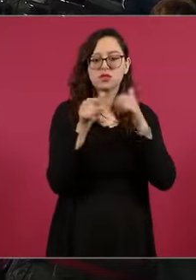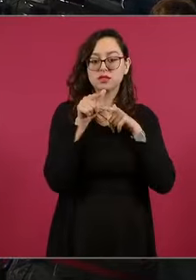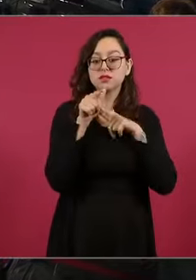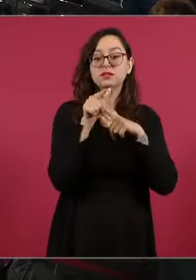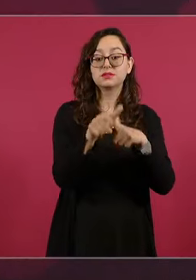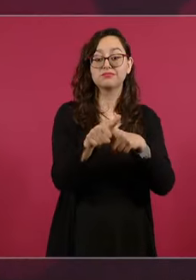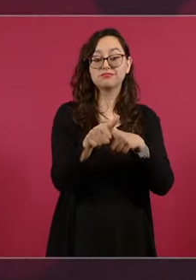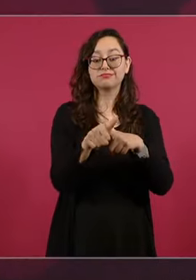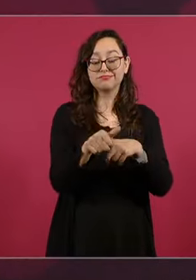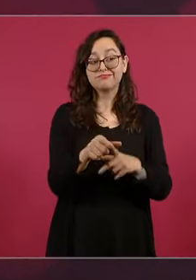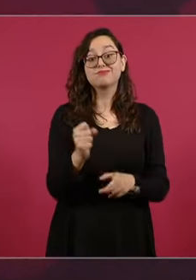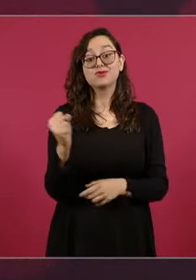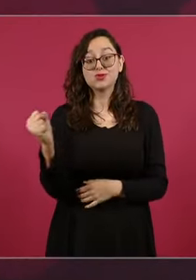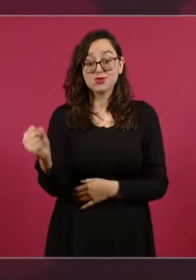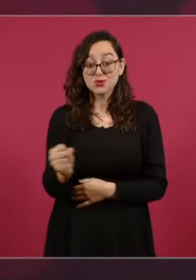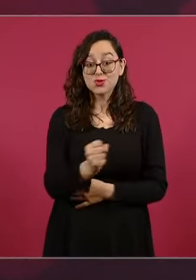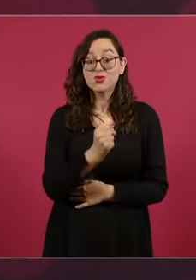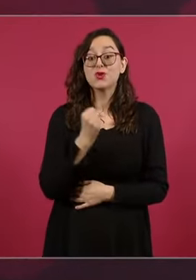Suerte.